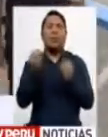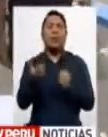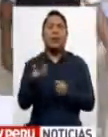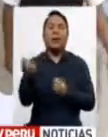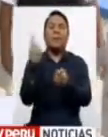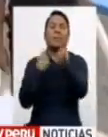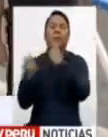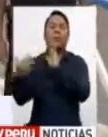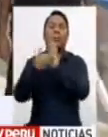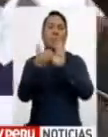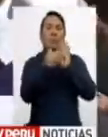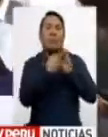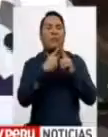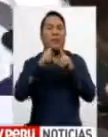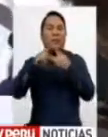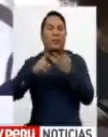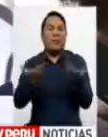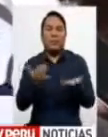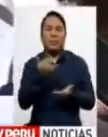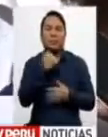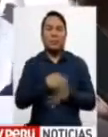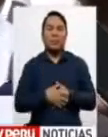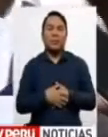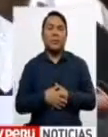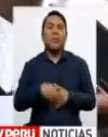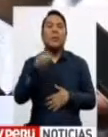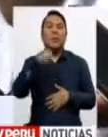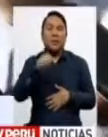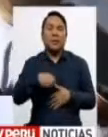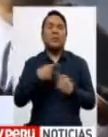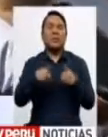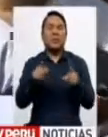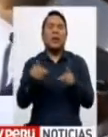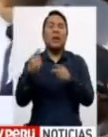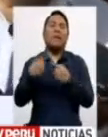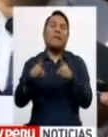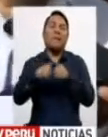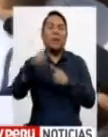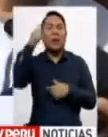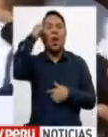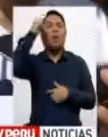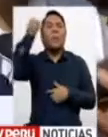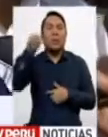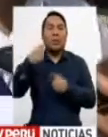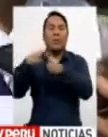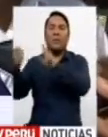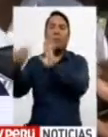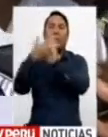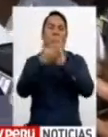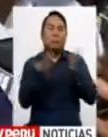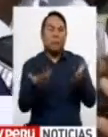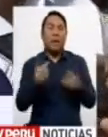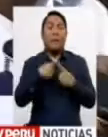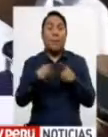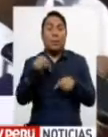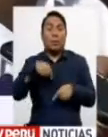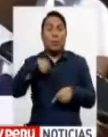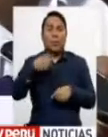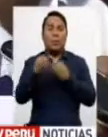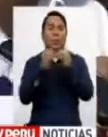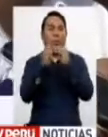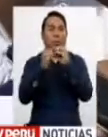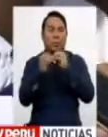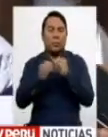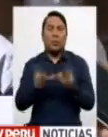de exministros. La verdad que nosotros estamos enfocados en hacer las cosas diferentes, hacer las cosas bien y realmente en destrabar